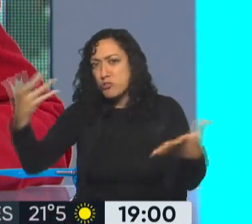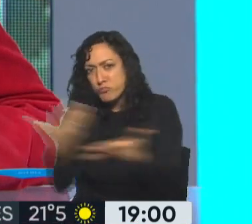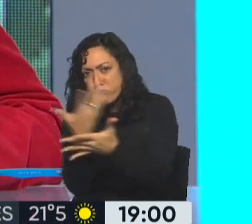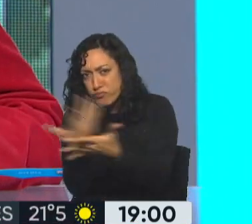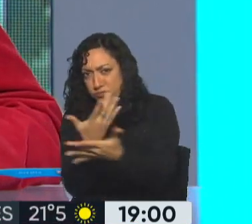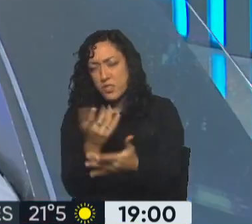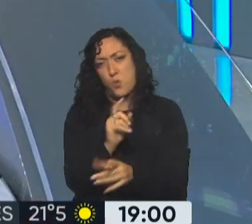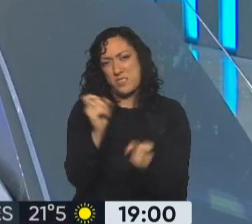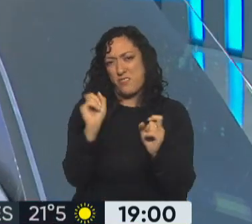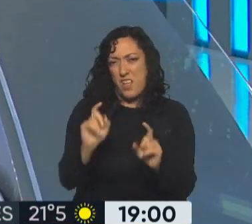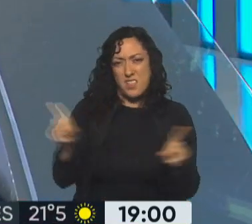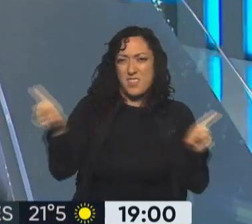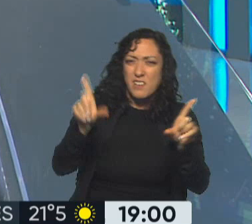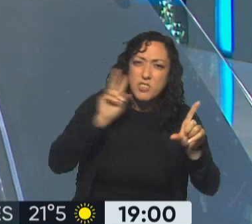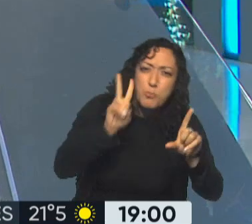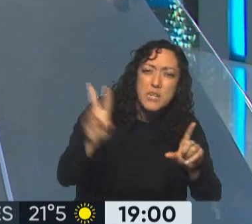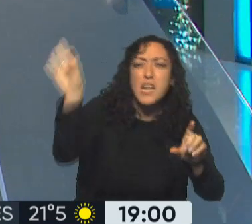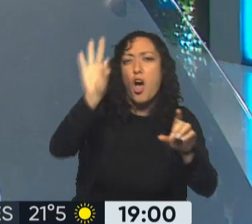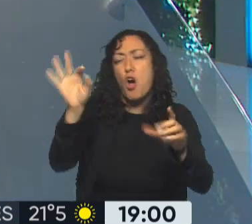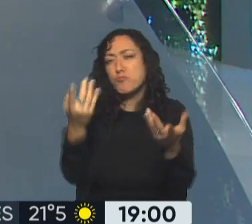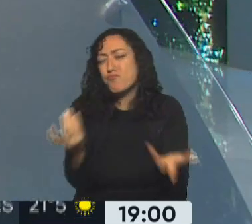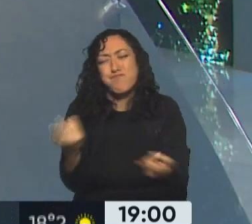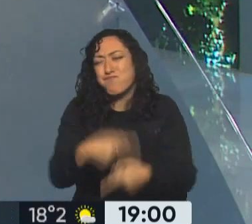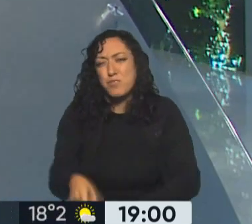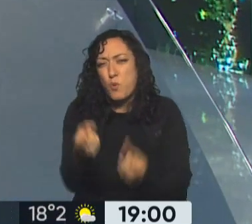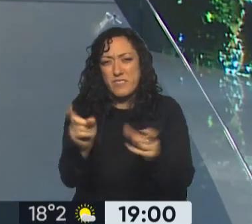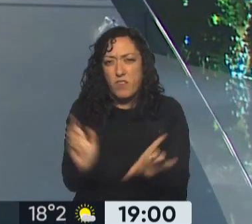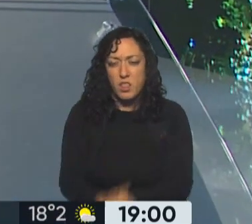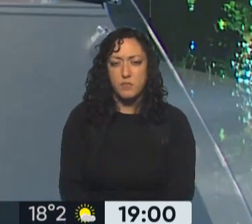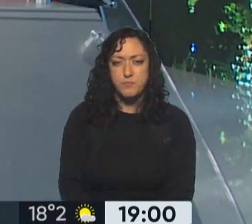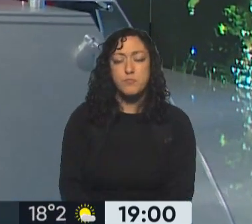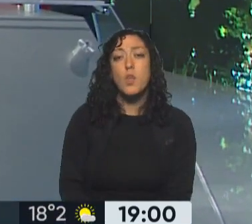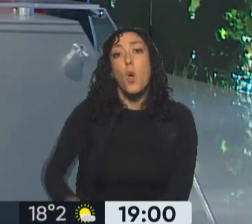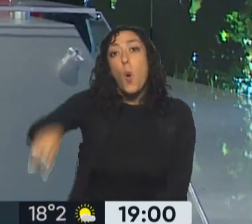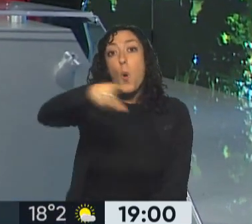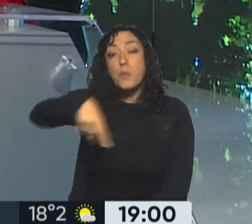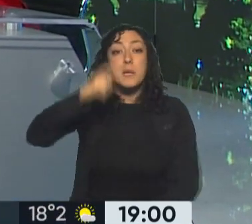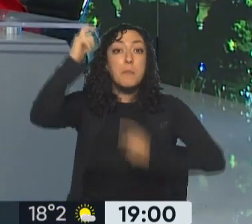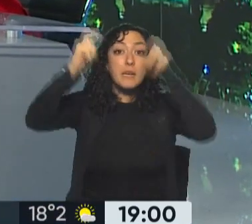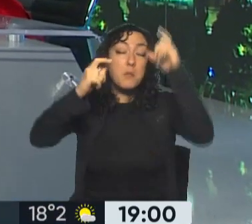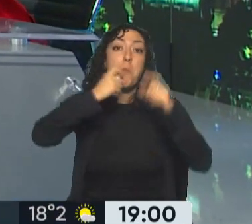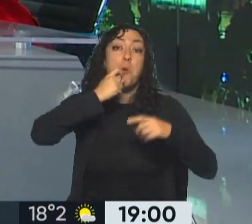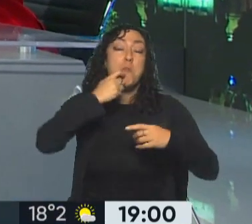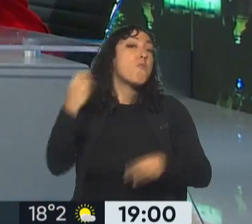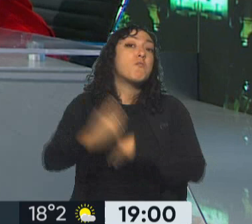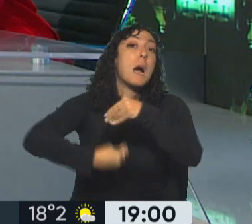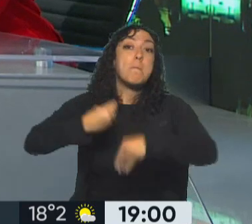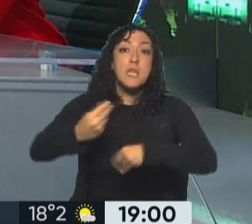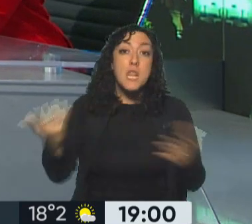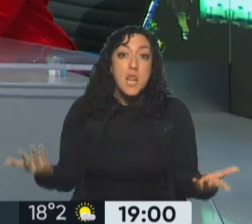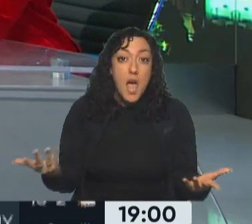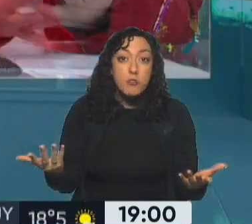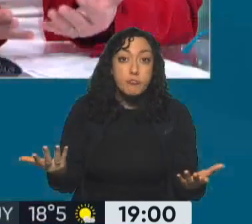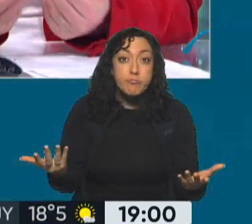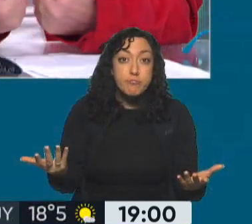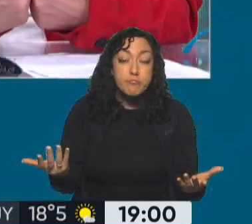escucha, al televidente o a la televidente. Porque imaginémonos una familia que